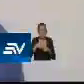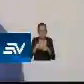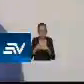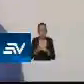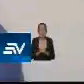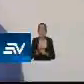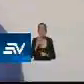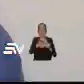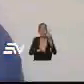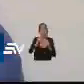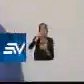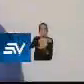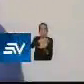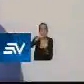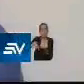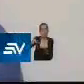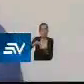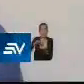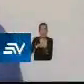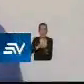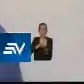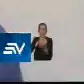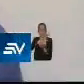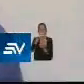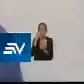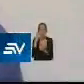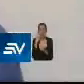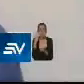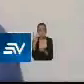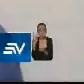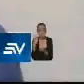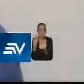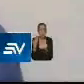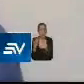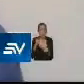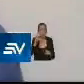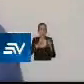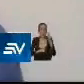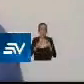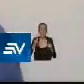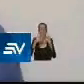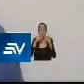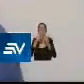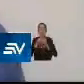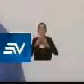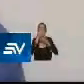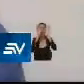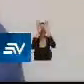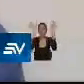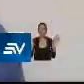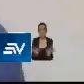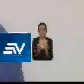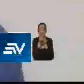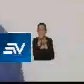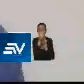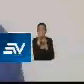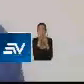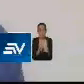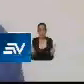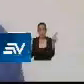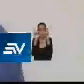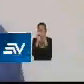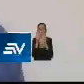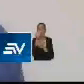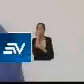verde. Hay provincias que tienen una condición, ustedes han visto incluso en la propia infografía que se presenta, que tienen